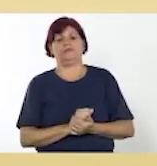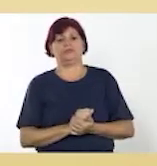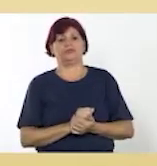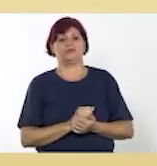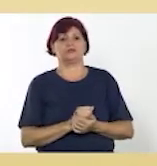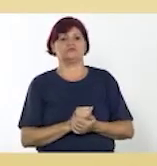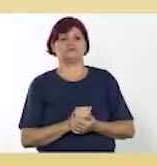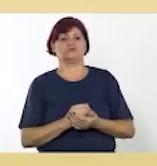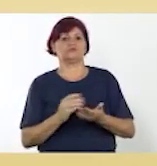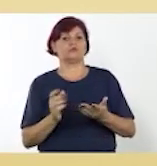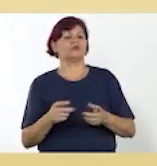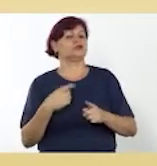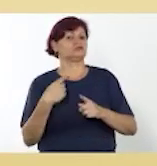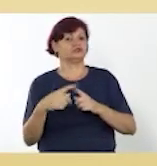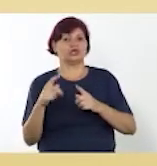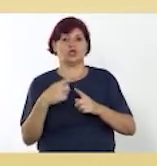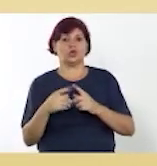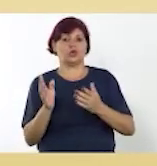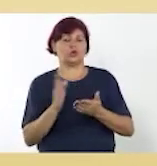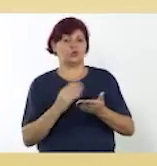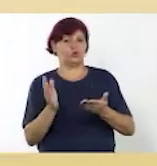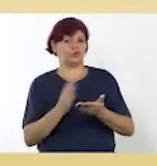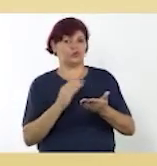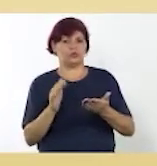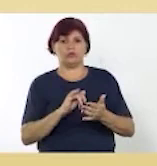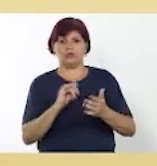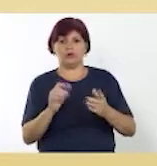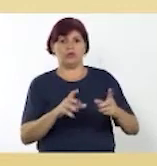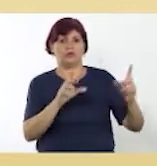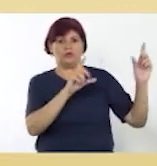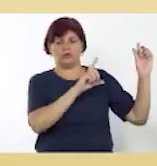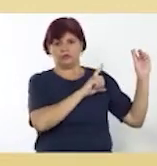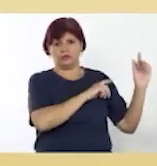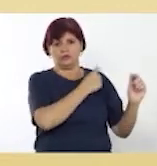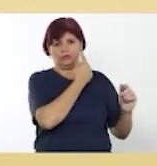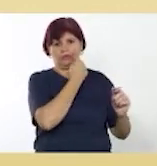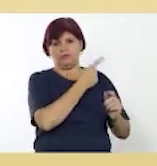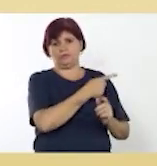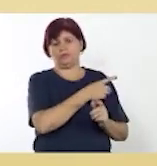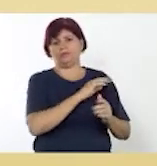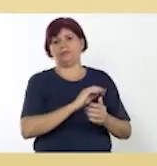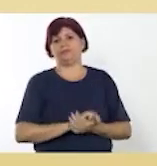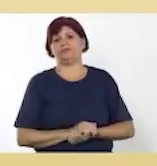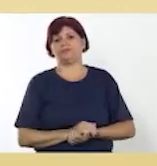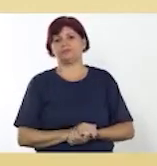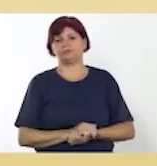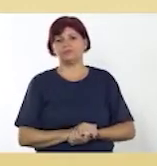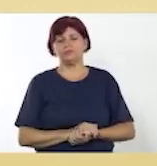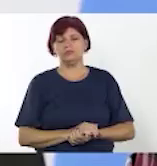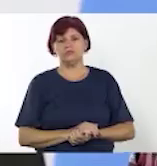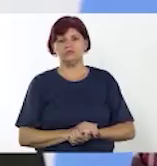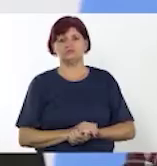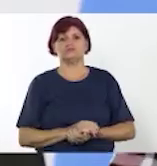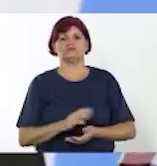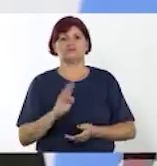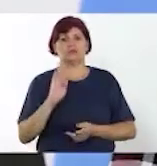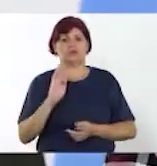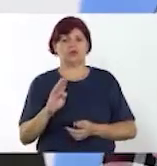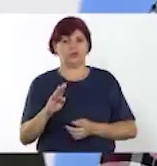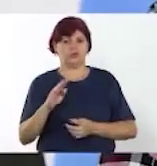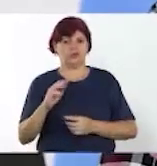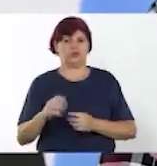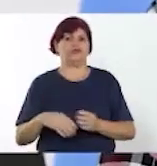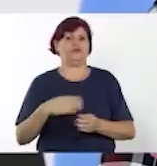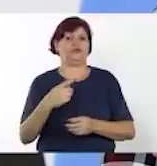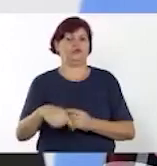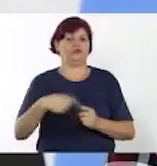los epígrafes, y en los ejercicios y problemas integradores de matemáticas para la enseñanza media superior. En cuarto